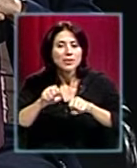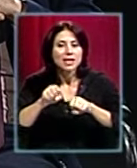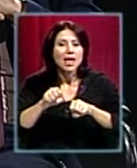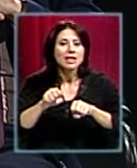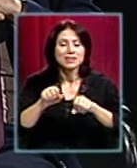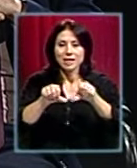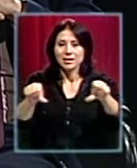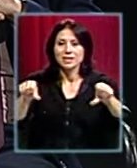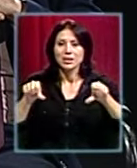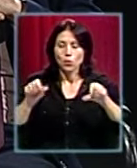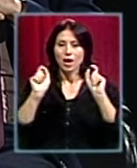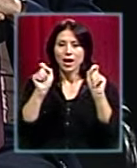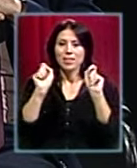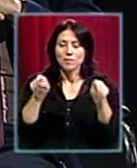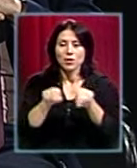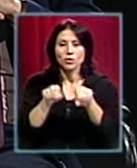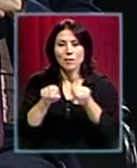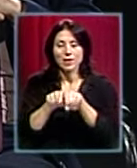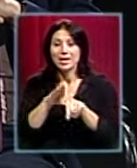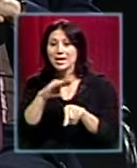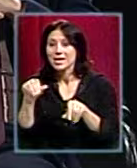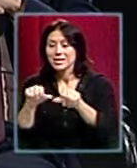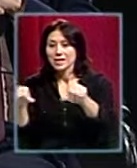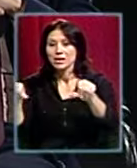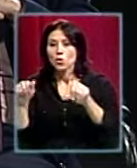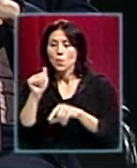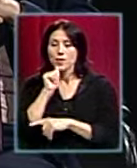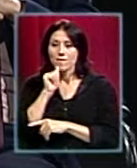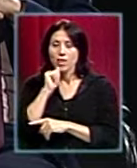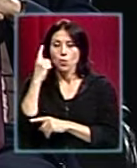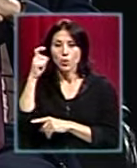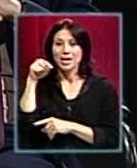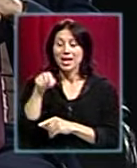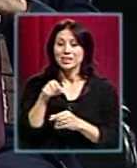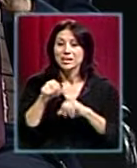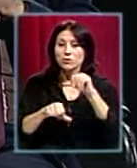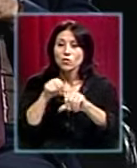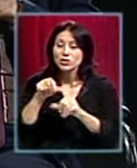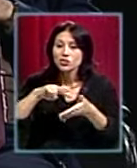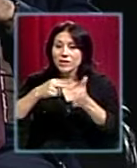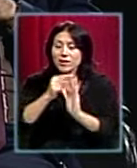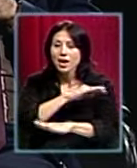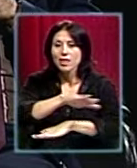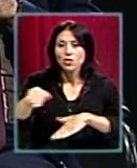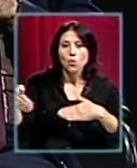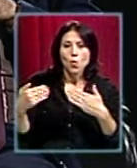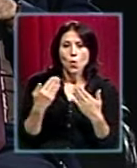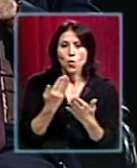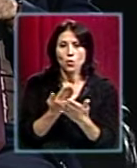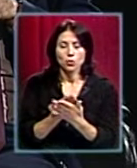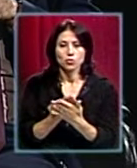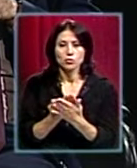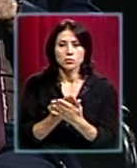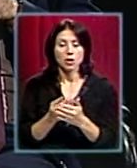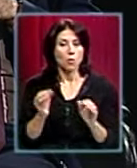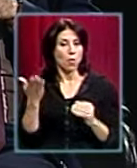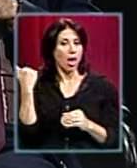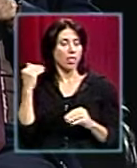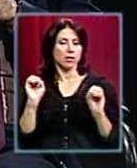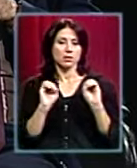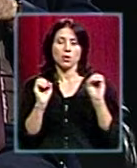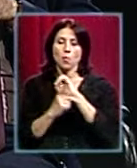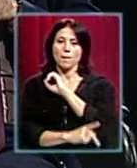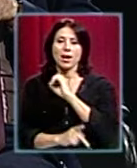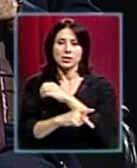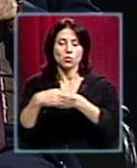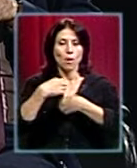desarrollo de capacidades en el sector privado, porque es un esfuerzo de todos. Y como es algo que ningún país lo ha hecho